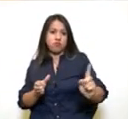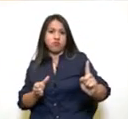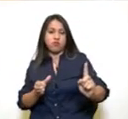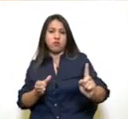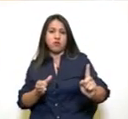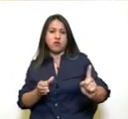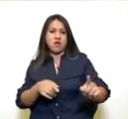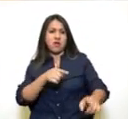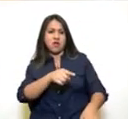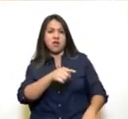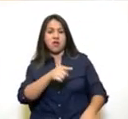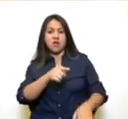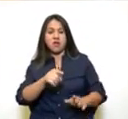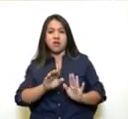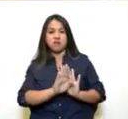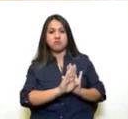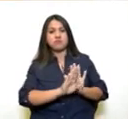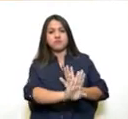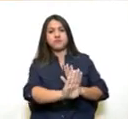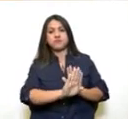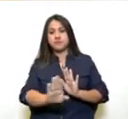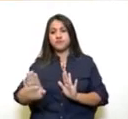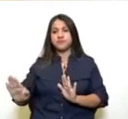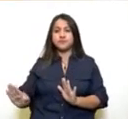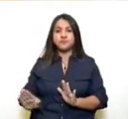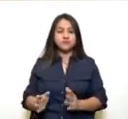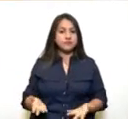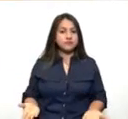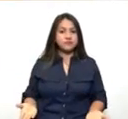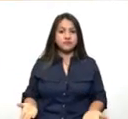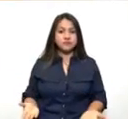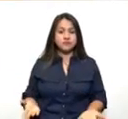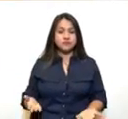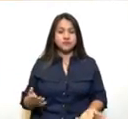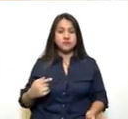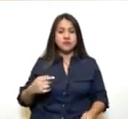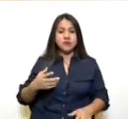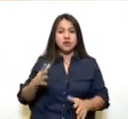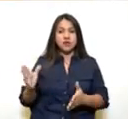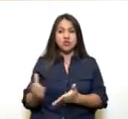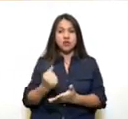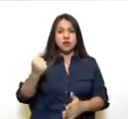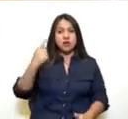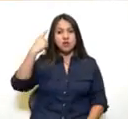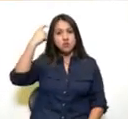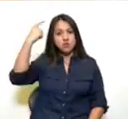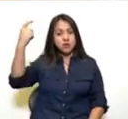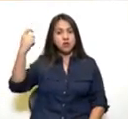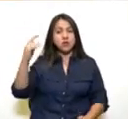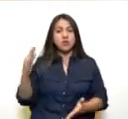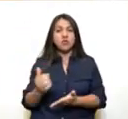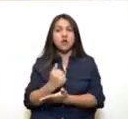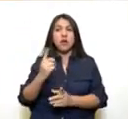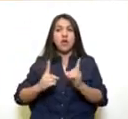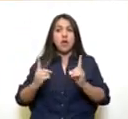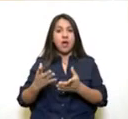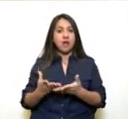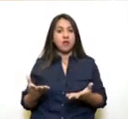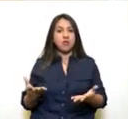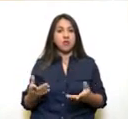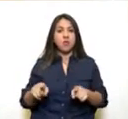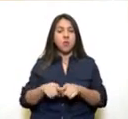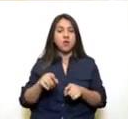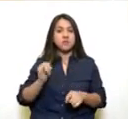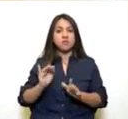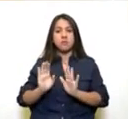marginal de tener un sueño de lograr algo y